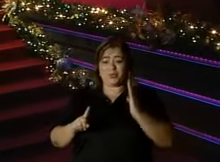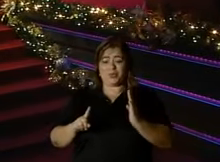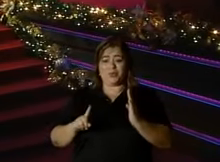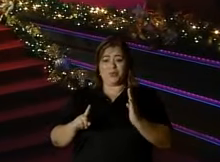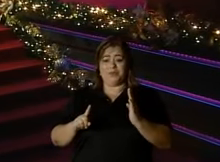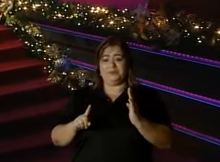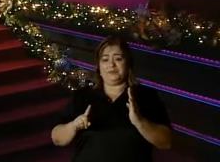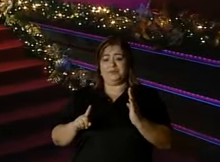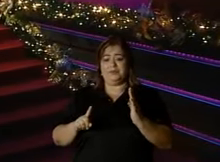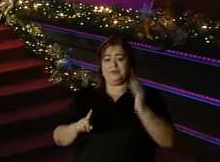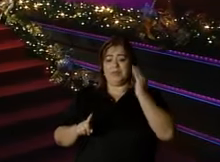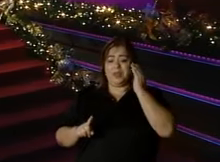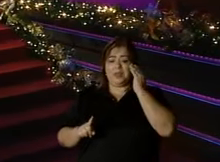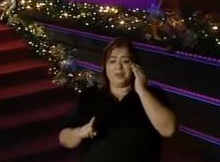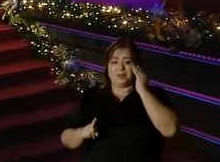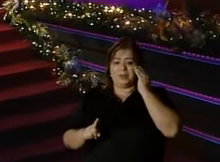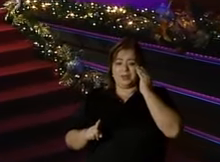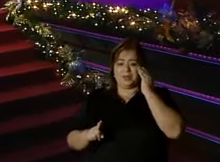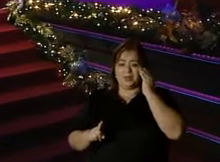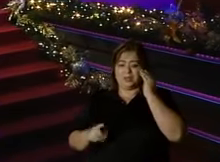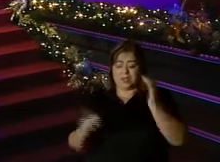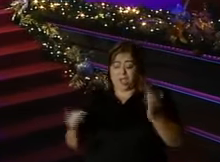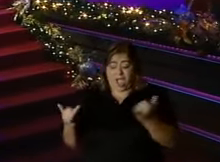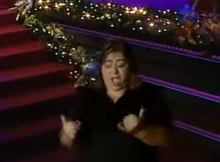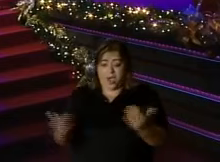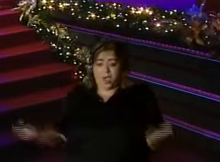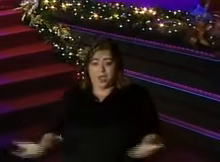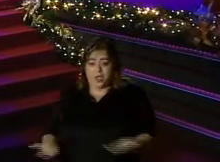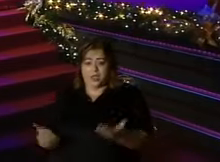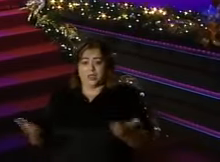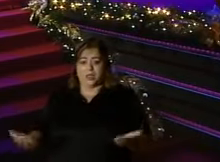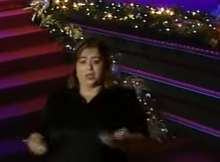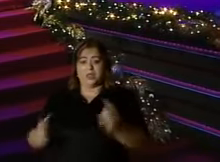qué lindo, y ahora todo va